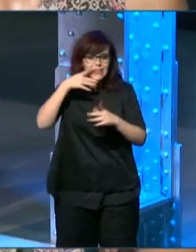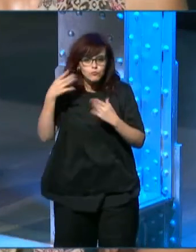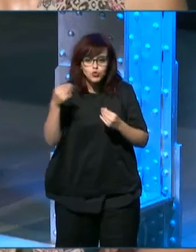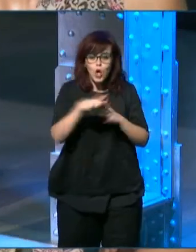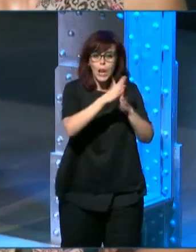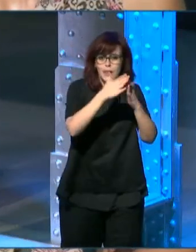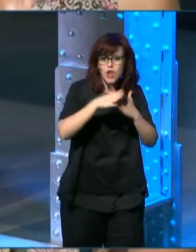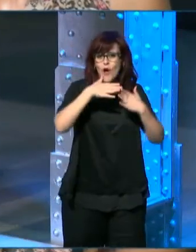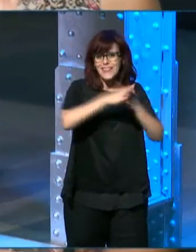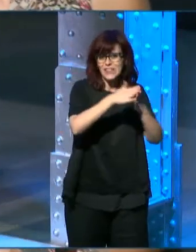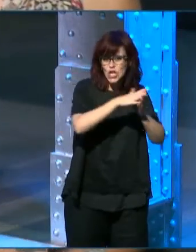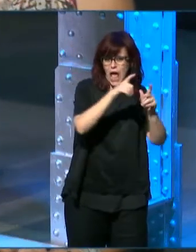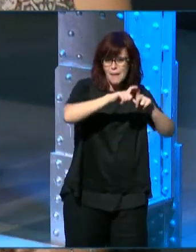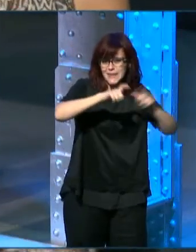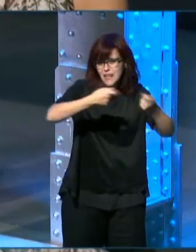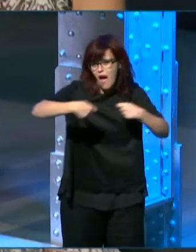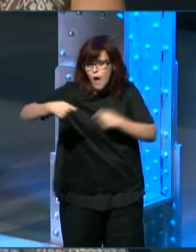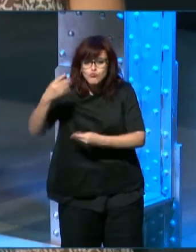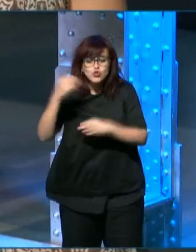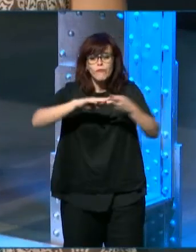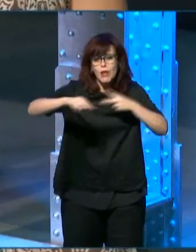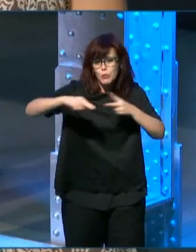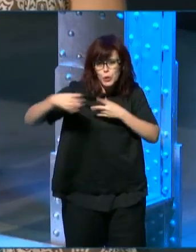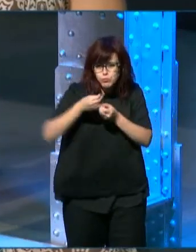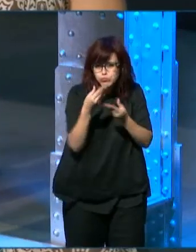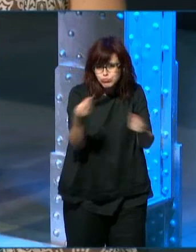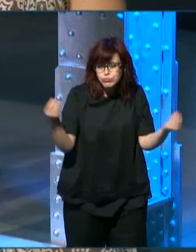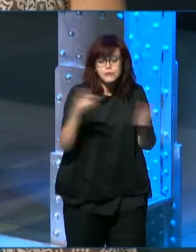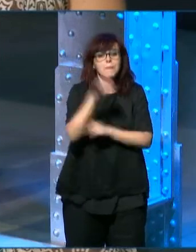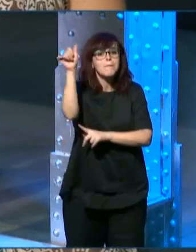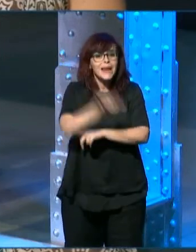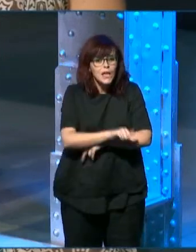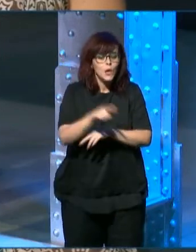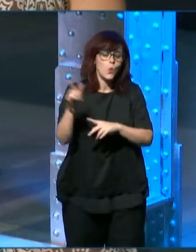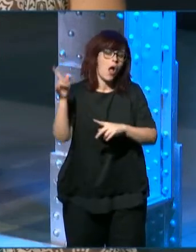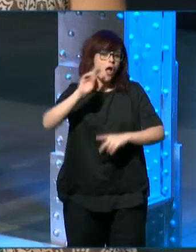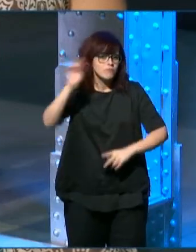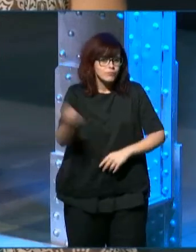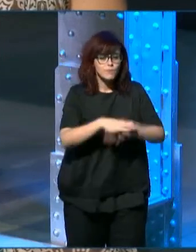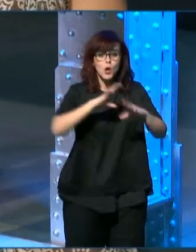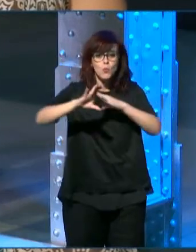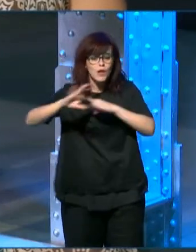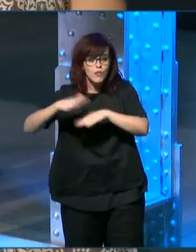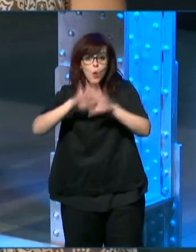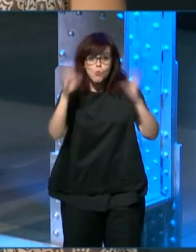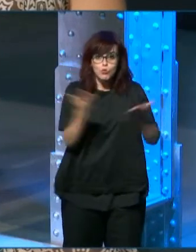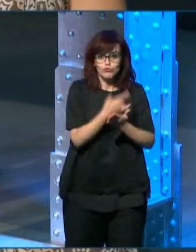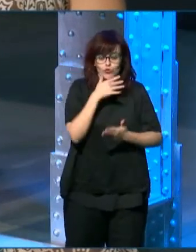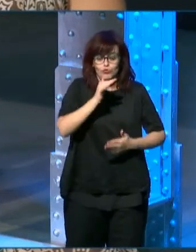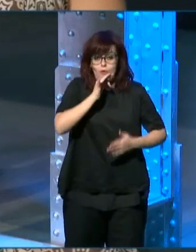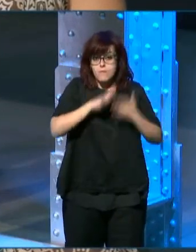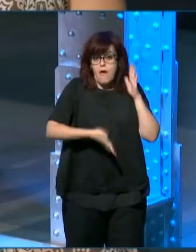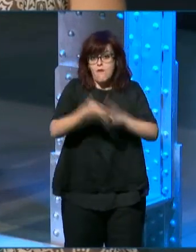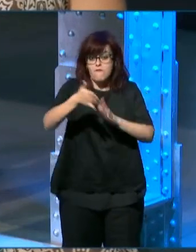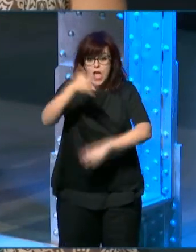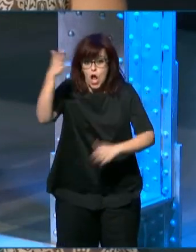por la gran cantidad de traducciones, por la comunicación en la que vivimos, con mundos a los que no hemos ido y quizá no vayamos